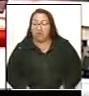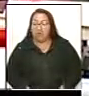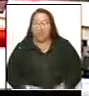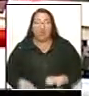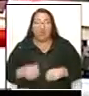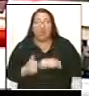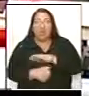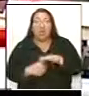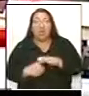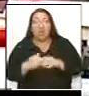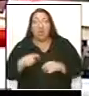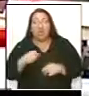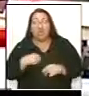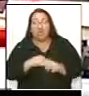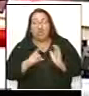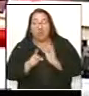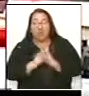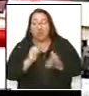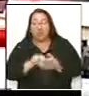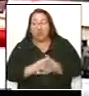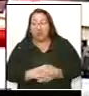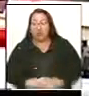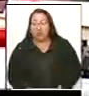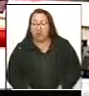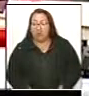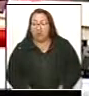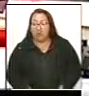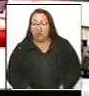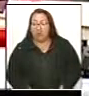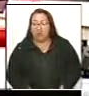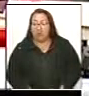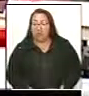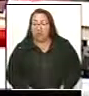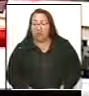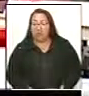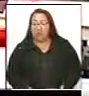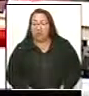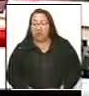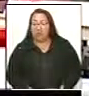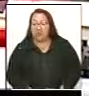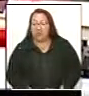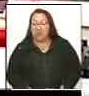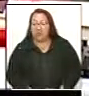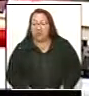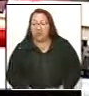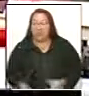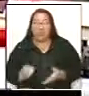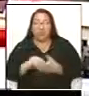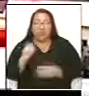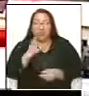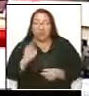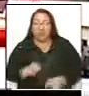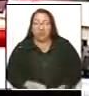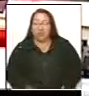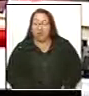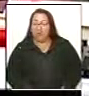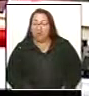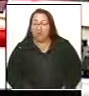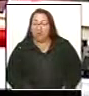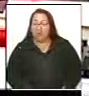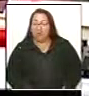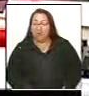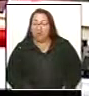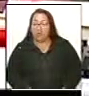ya nuestra legislación establece, que no puede haber ningún tipo de monopolio, pero aquí se está poniendo un porcentaje, ¿no? Un porcentaje